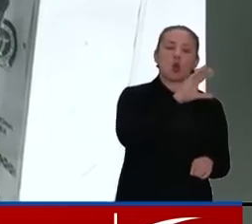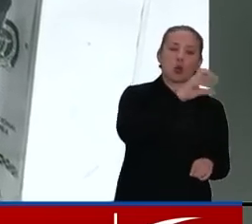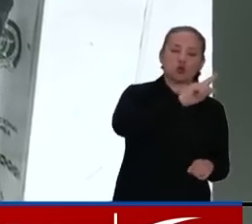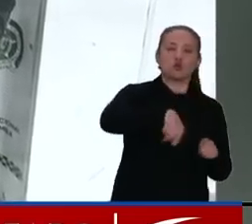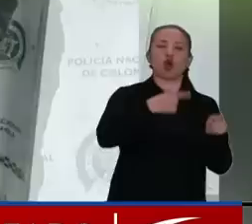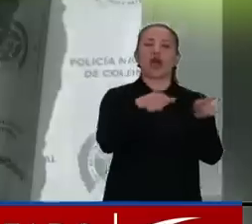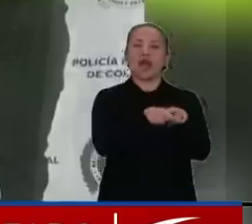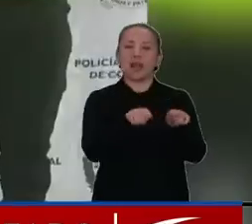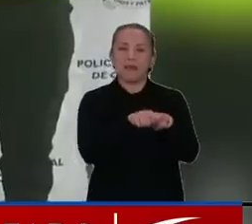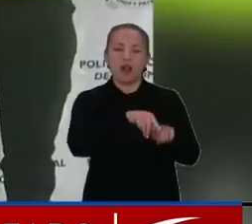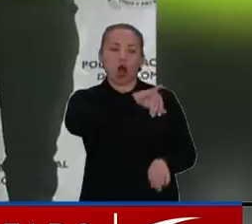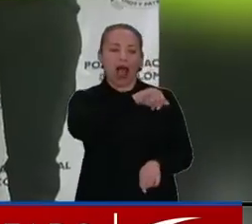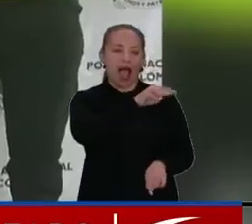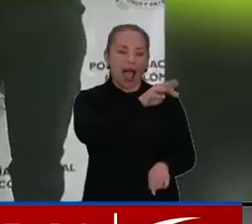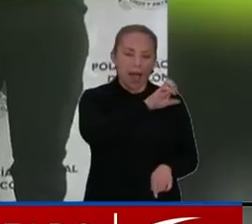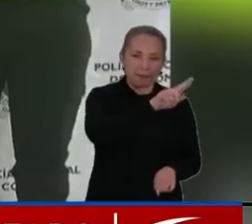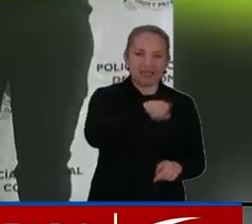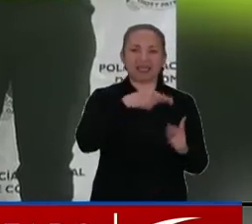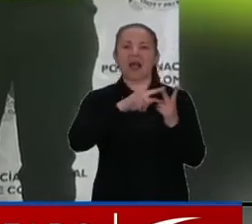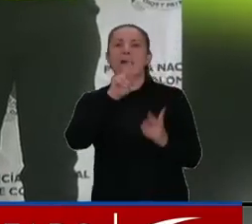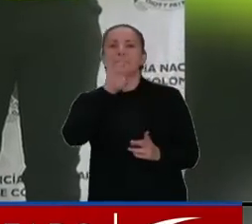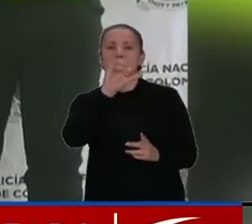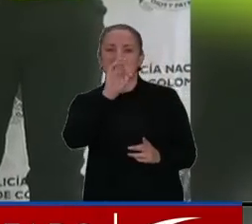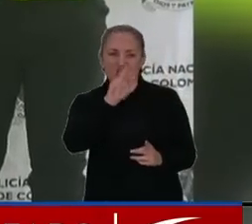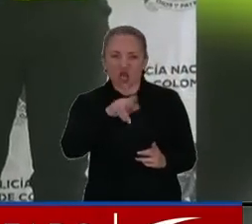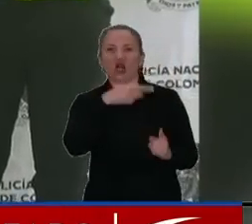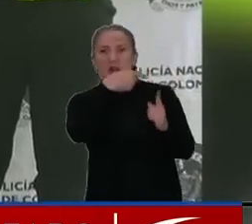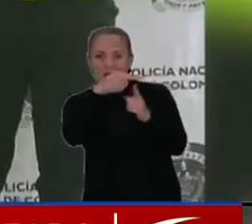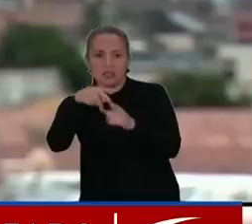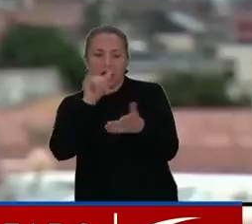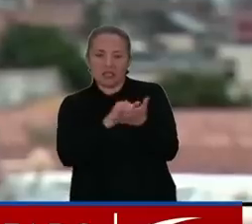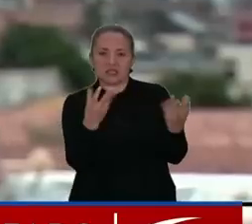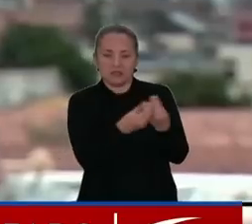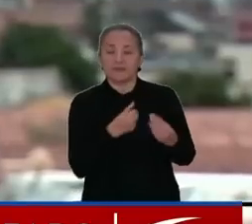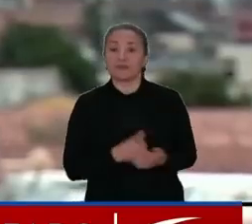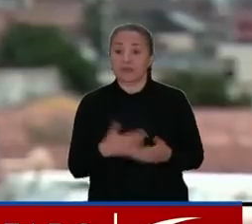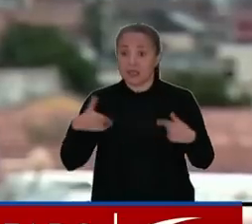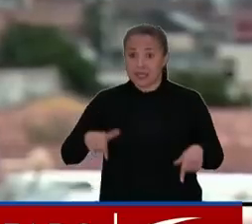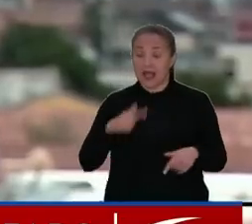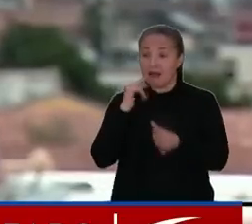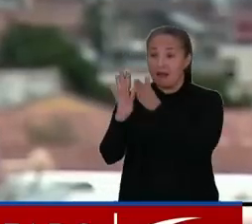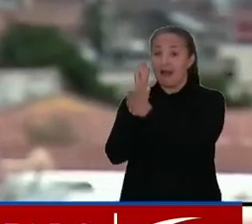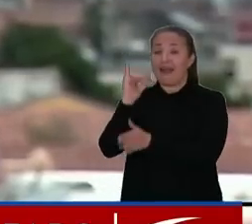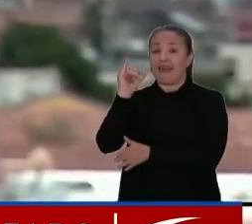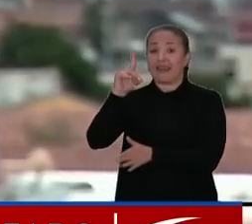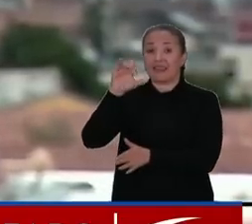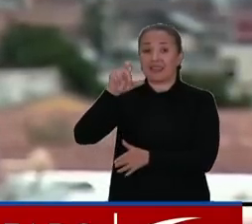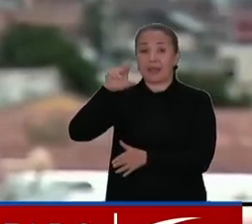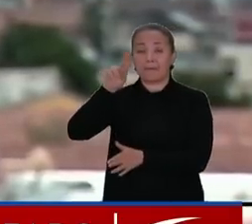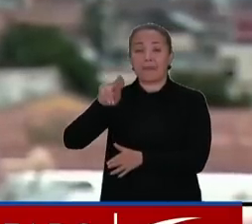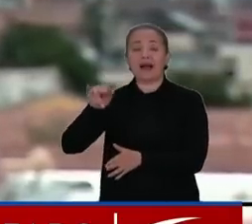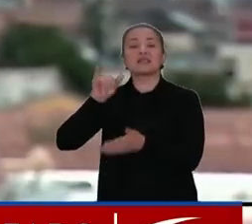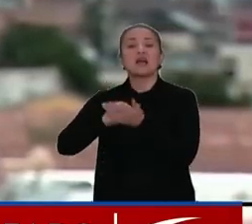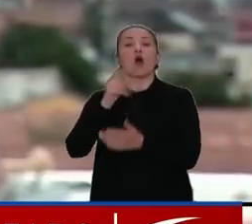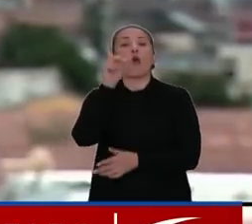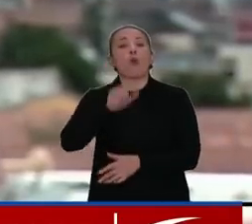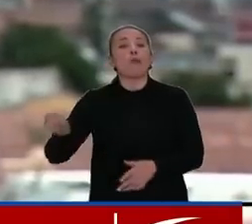James Zúñiga Saavedra, tres hermanos. Según Indepaz, este año han sido asesinadas 24 personas reincorporadas